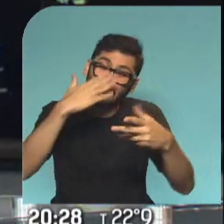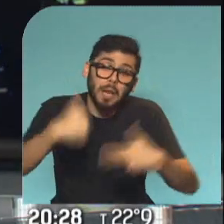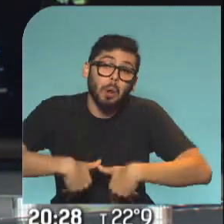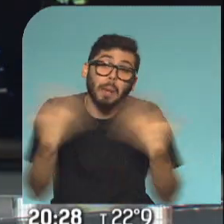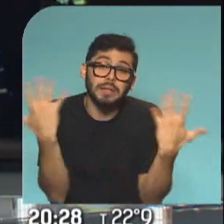nuestros los puestos